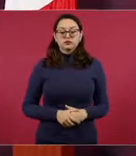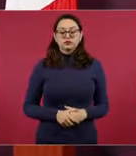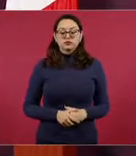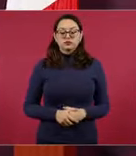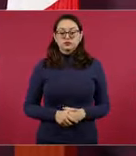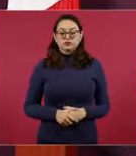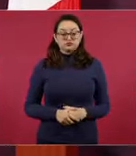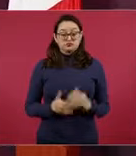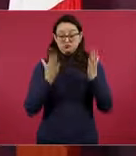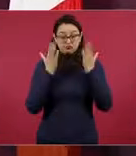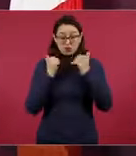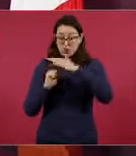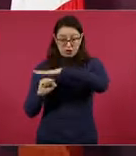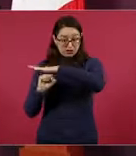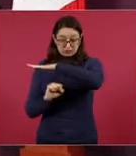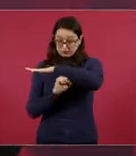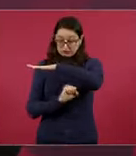Sin columna.